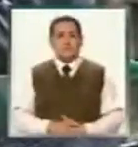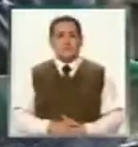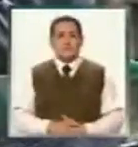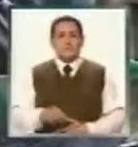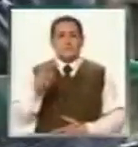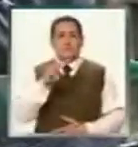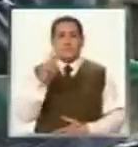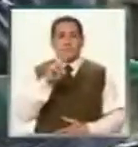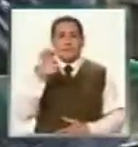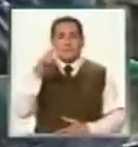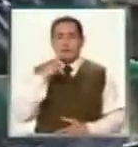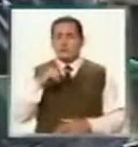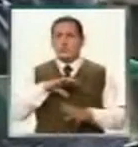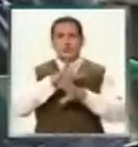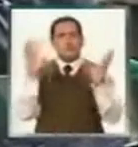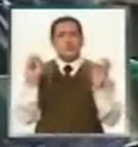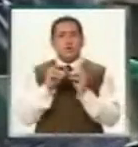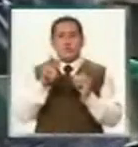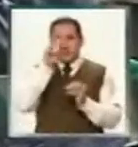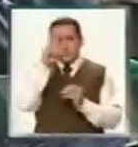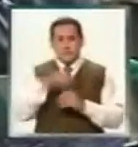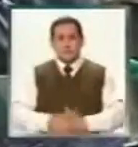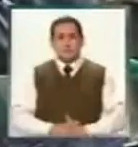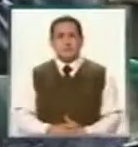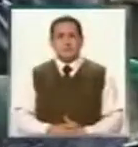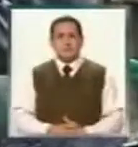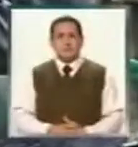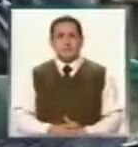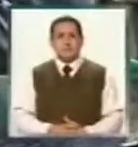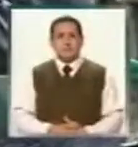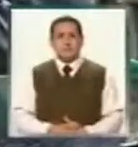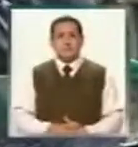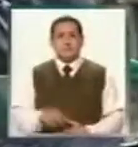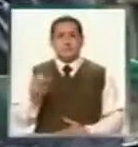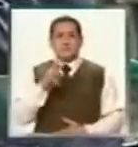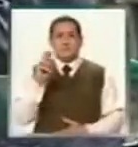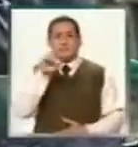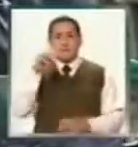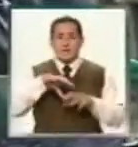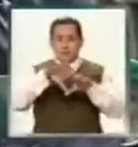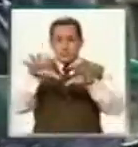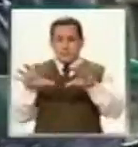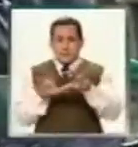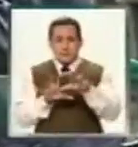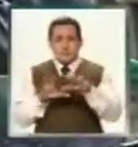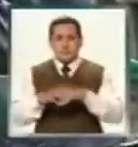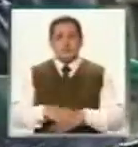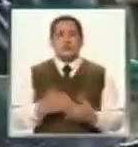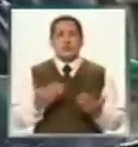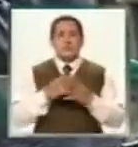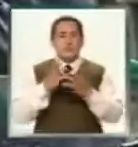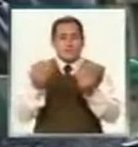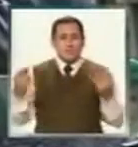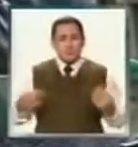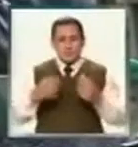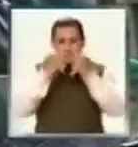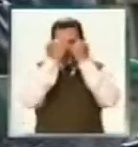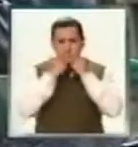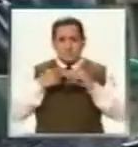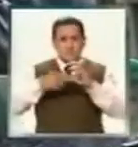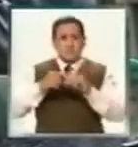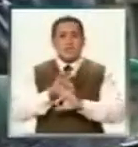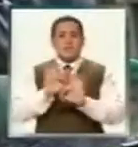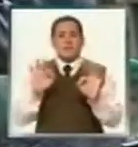El BRAE no es toda la nación. El BRAE es un pedazo donde están los narcotraficantes nada